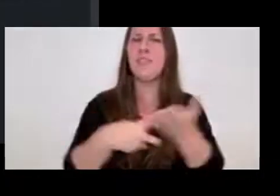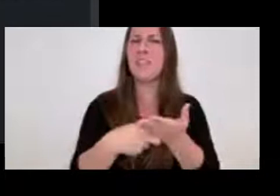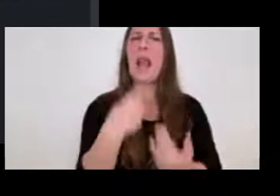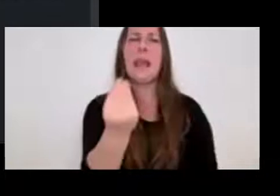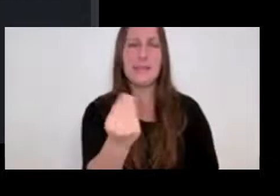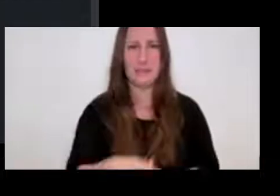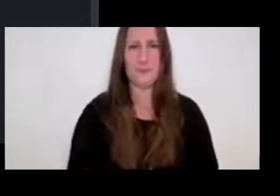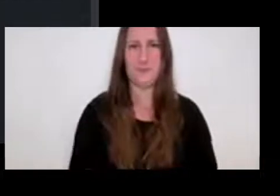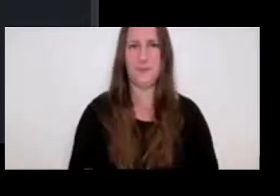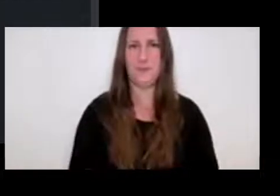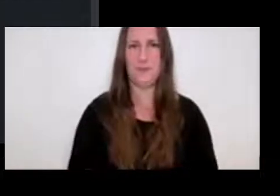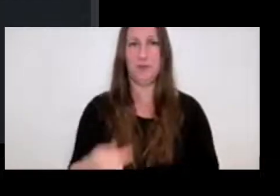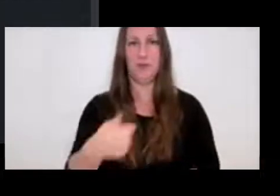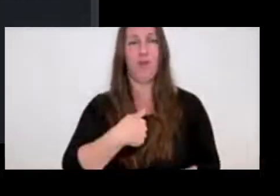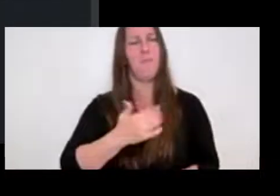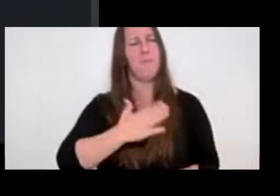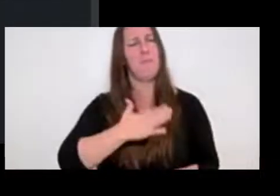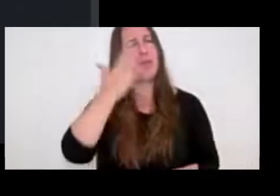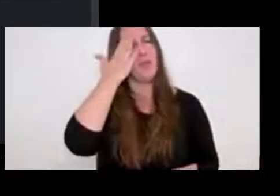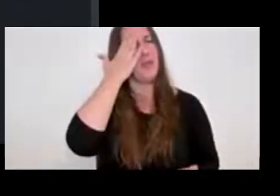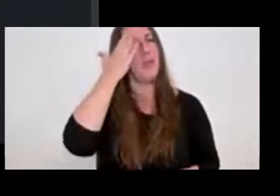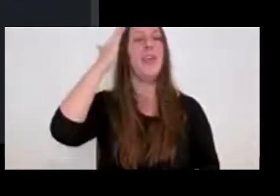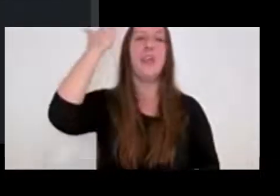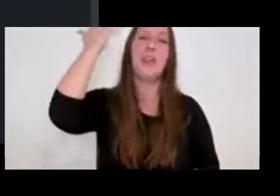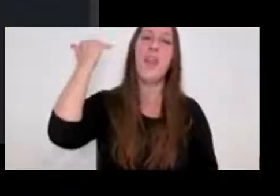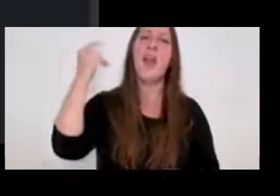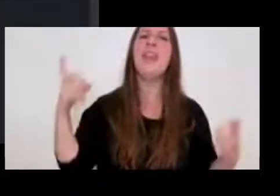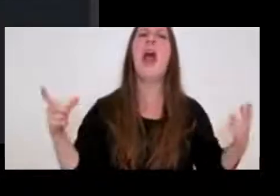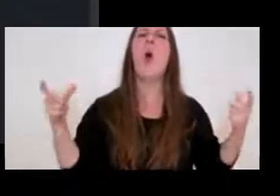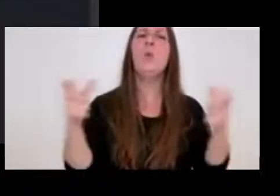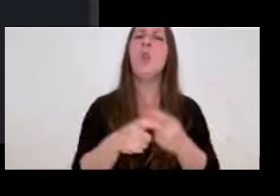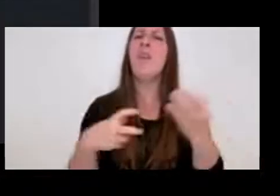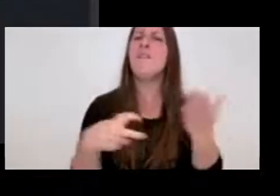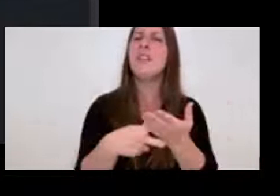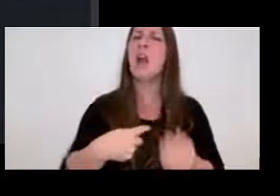qué empezó un poco en mí esta idea hace ya años y por qué hago auditorías fiscales realmente, ¿no?